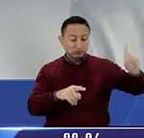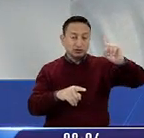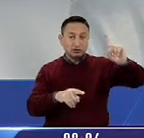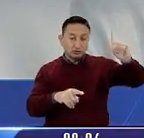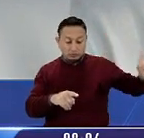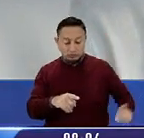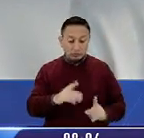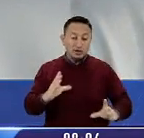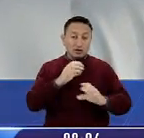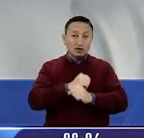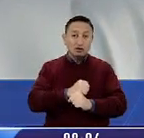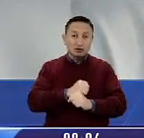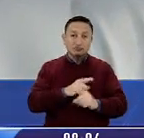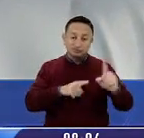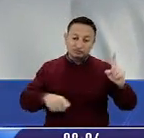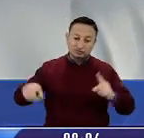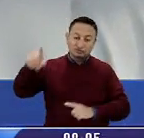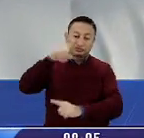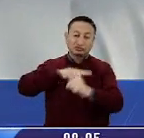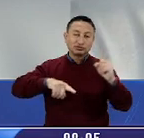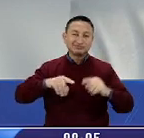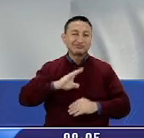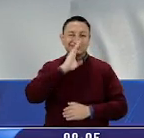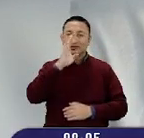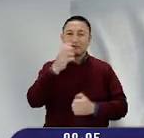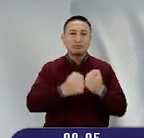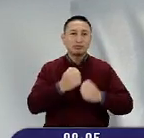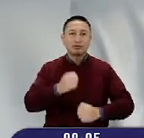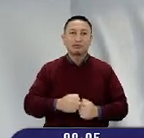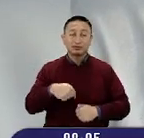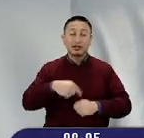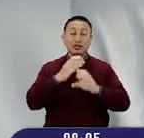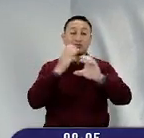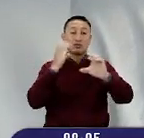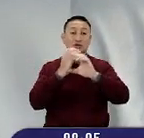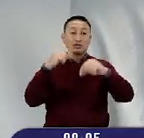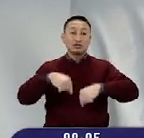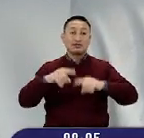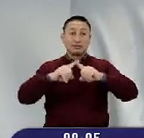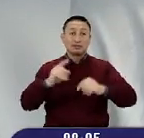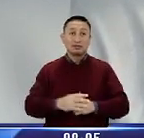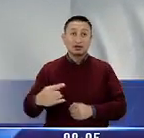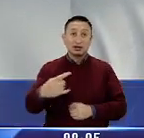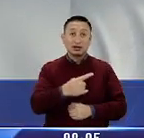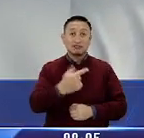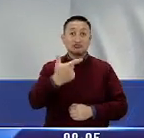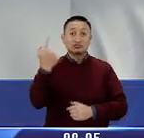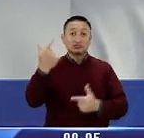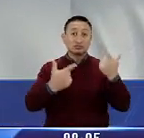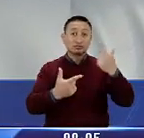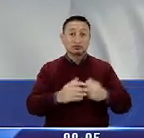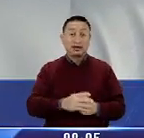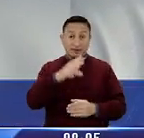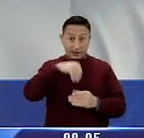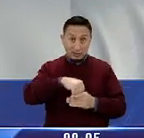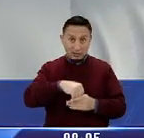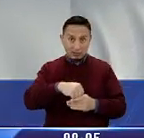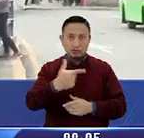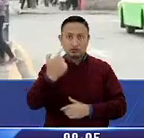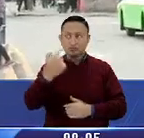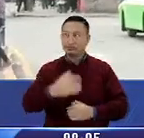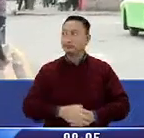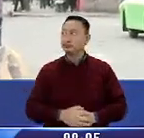la noche. Y es un problema constante. Varias de nuestras unidades han sido objeto de disparos dentro de la